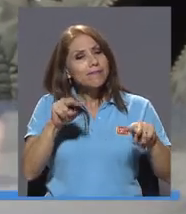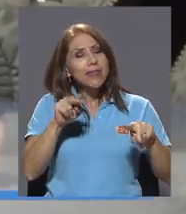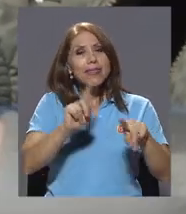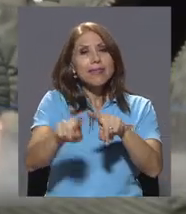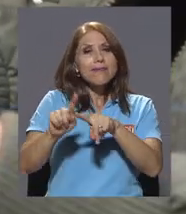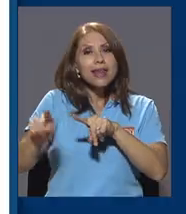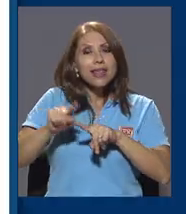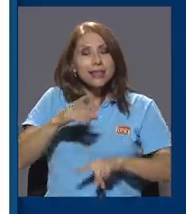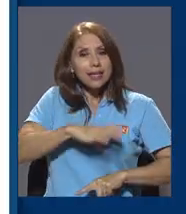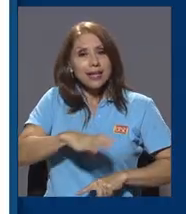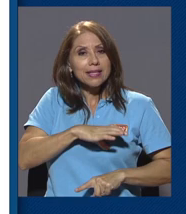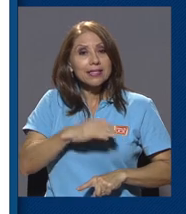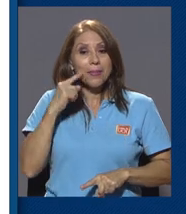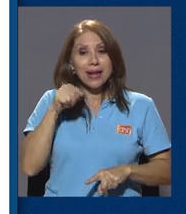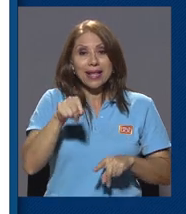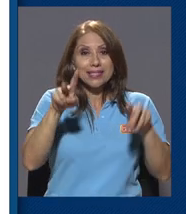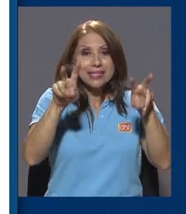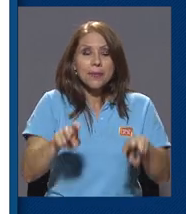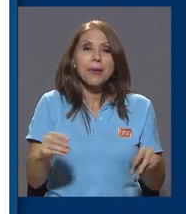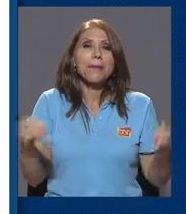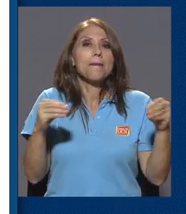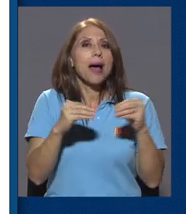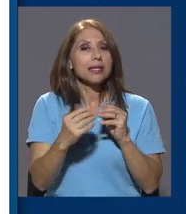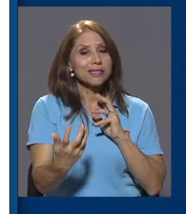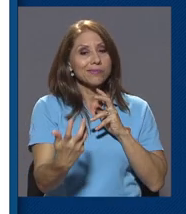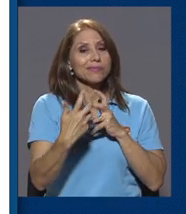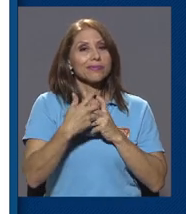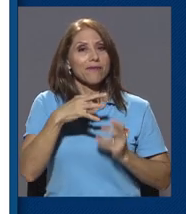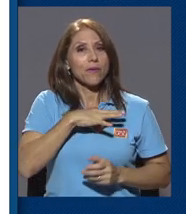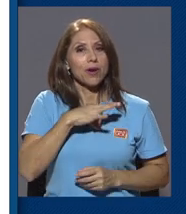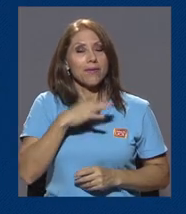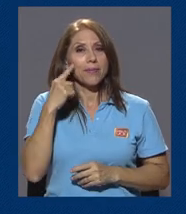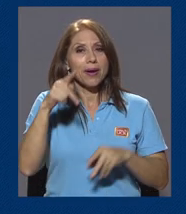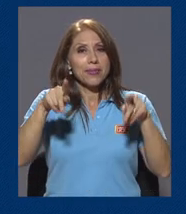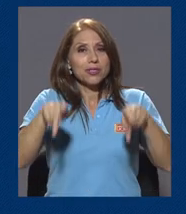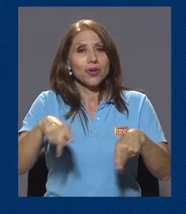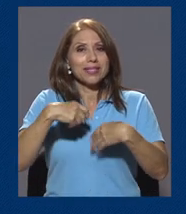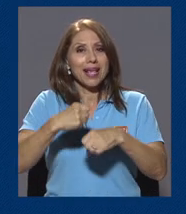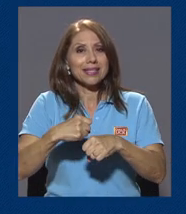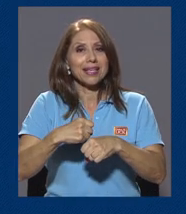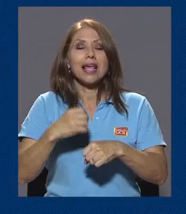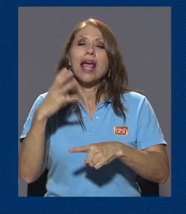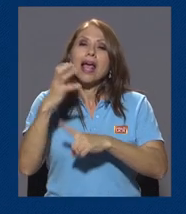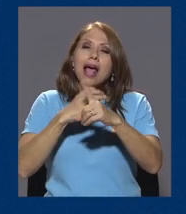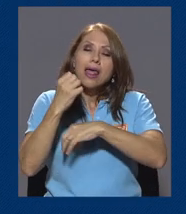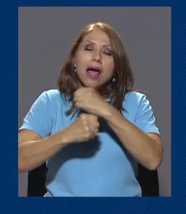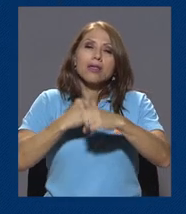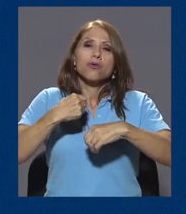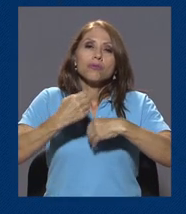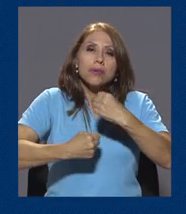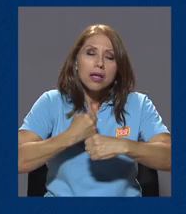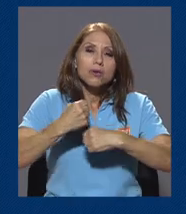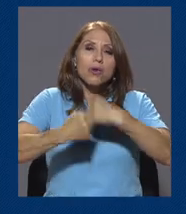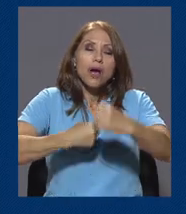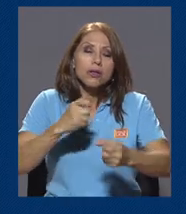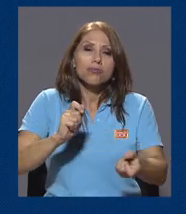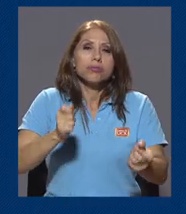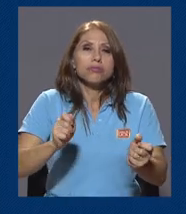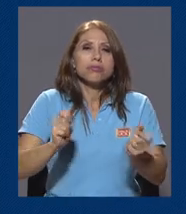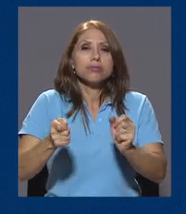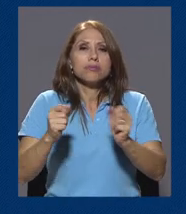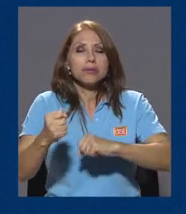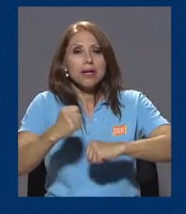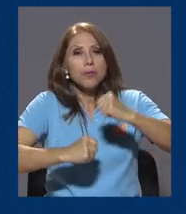que ésta sea más favorable para los que la realizan. Esto significa que año a año se realizan modificaciones en la estructura y planteamiento